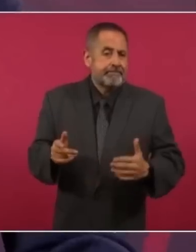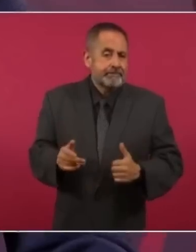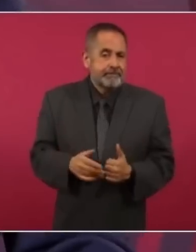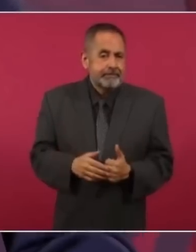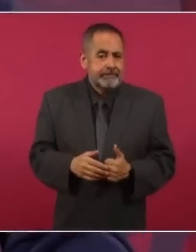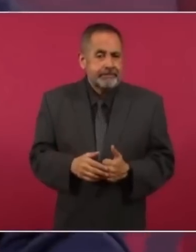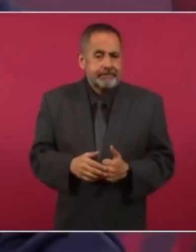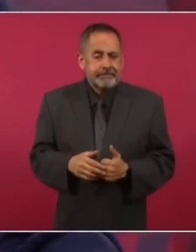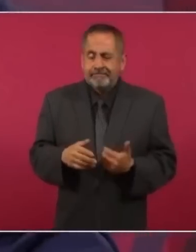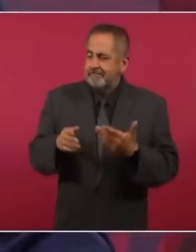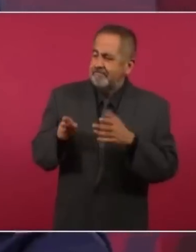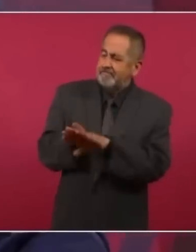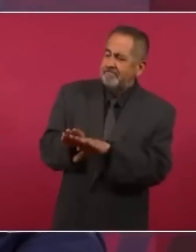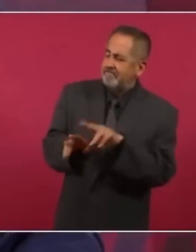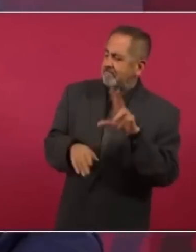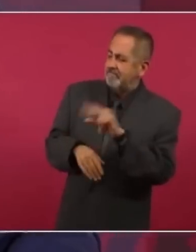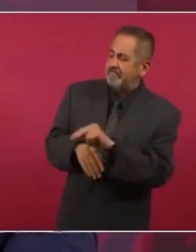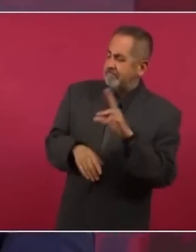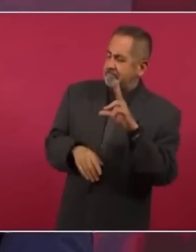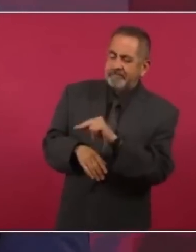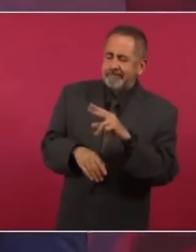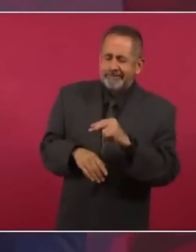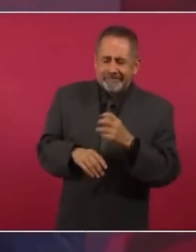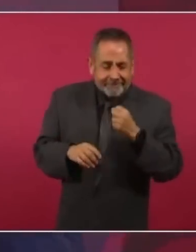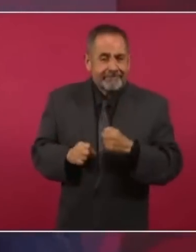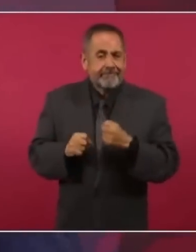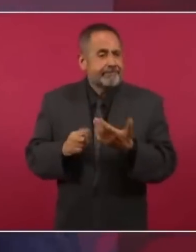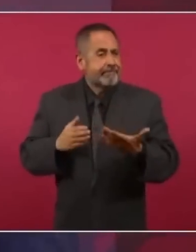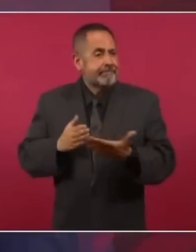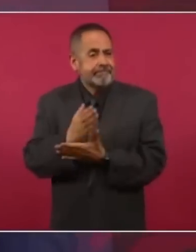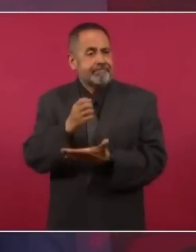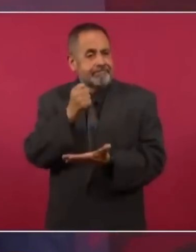han dedicado a bloquearnos.